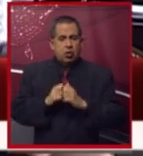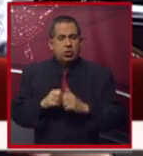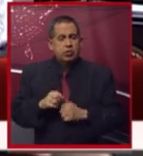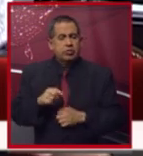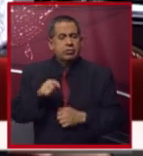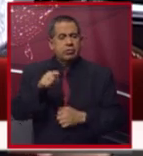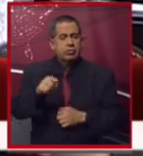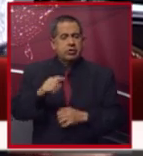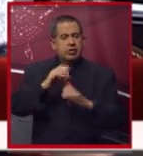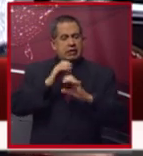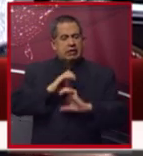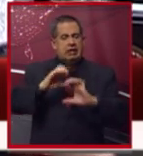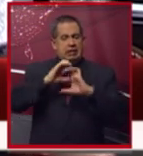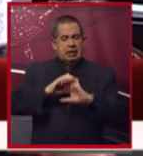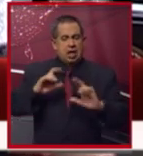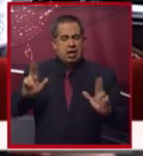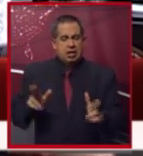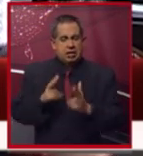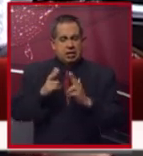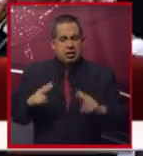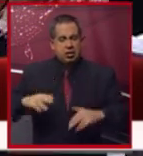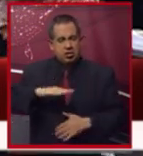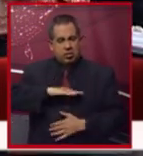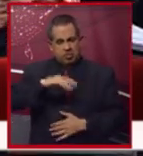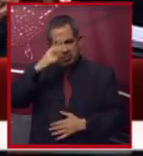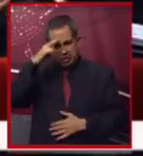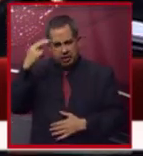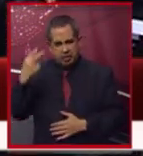Neri entonaron el himno nacional mexicano.